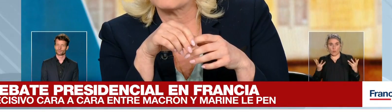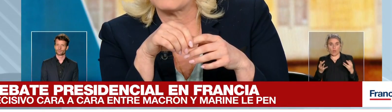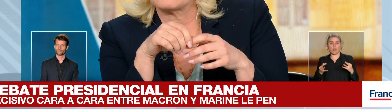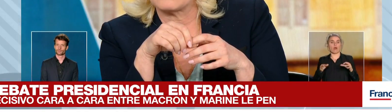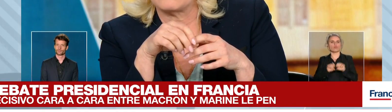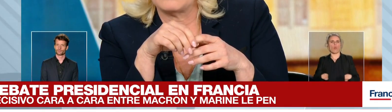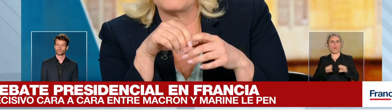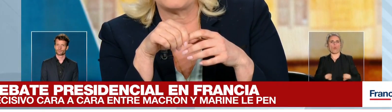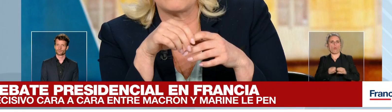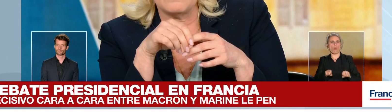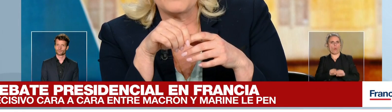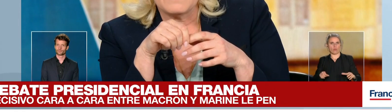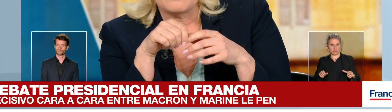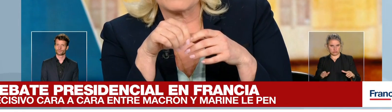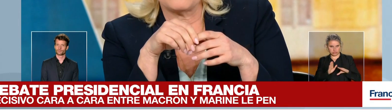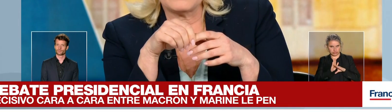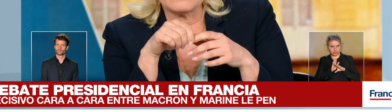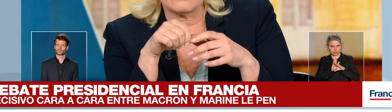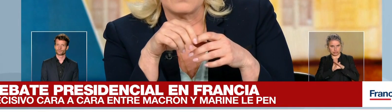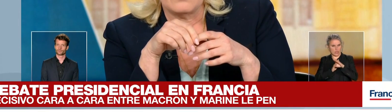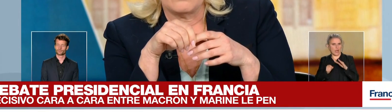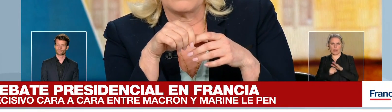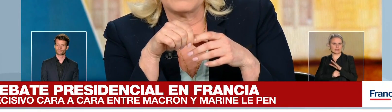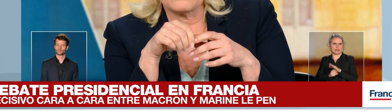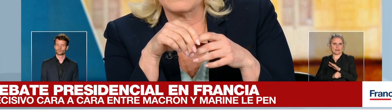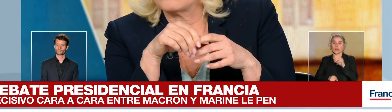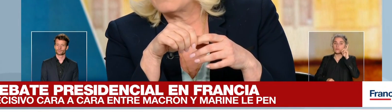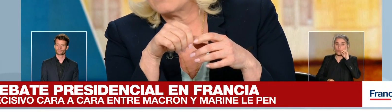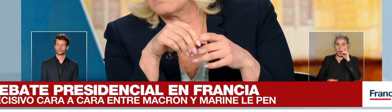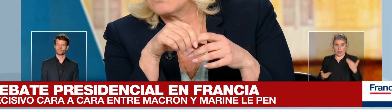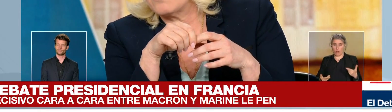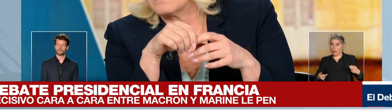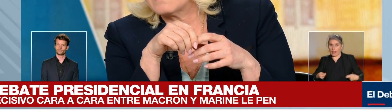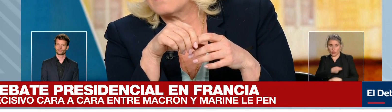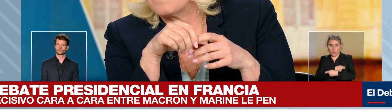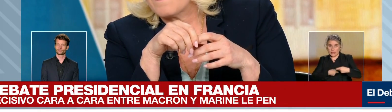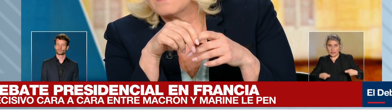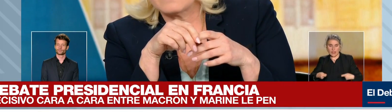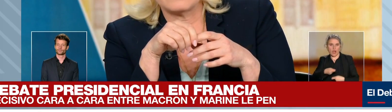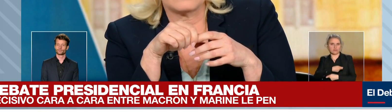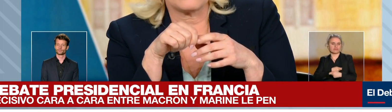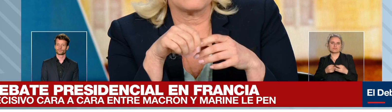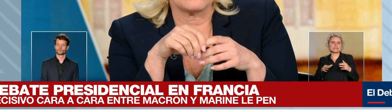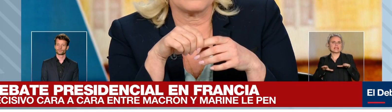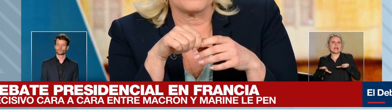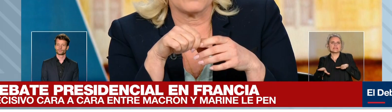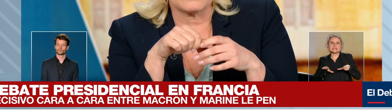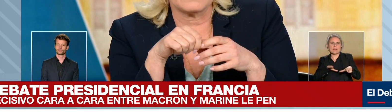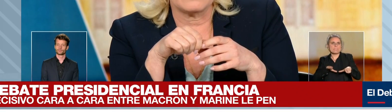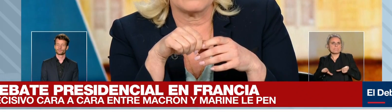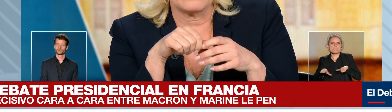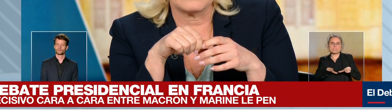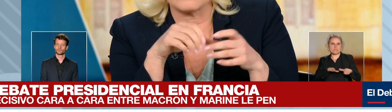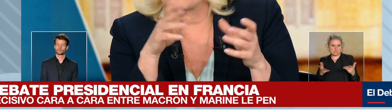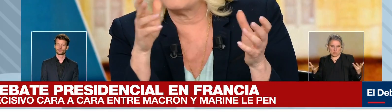es la falta de productividad, de mejoramiento de la productividad que mencioné hace un momento. ¿Por qué? Porque estamos en una economía que se está